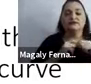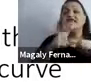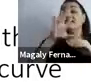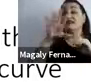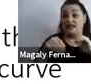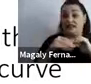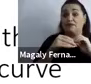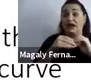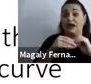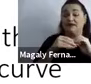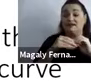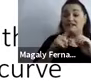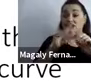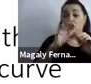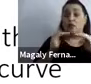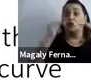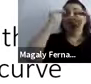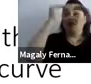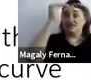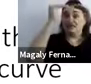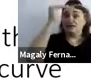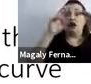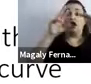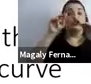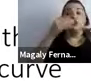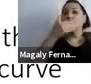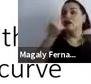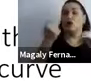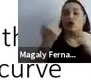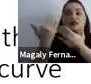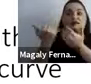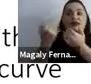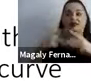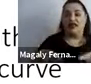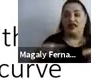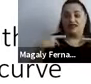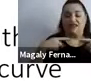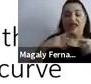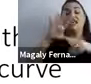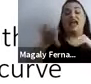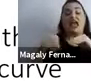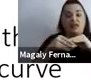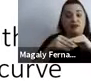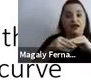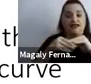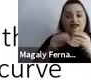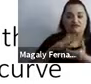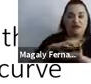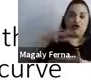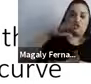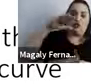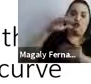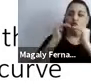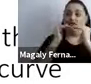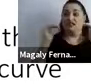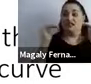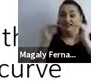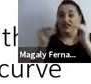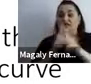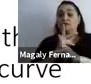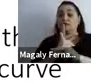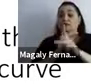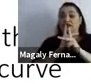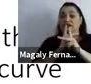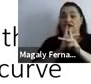además, por encima de este umbral, no solo no mejora la esperanza de vida, sino además el acúmulo por encima de estos niveles previene que